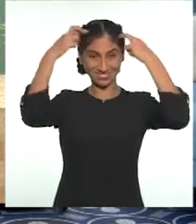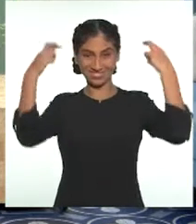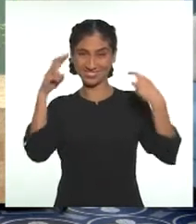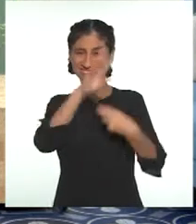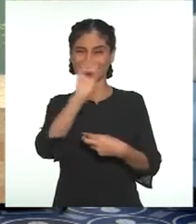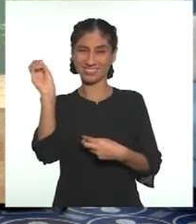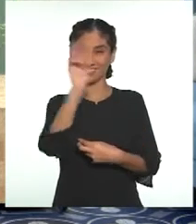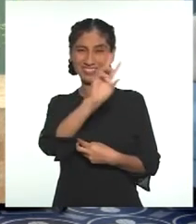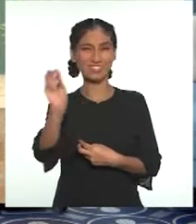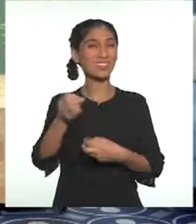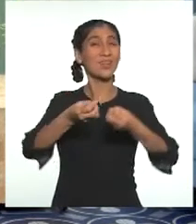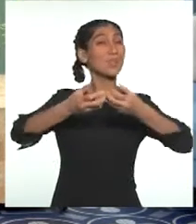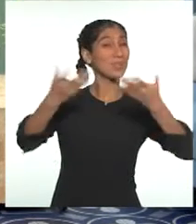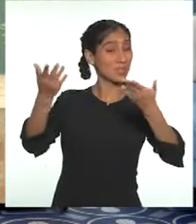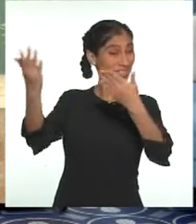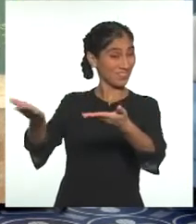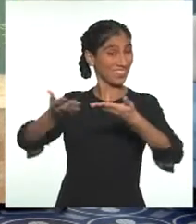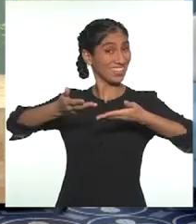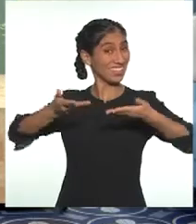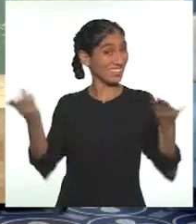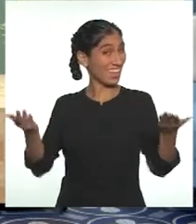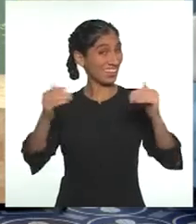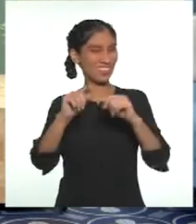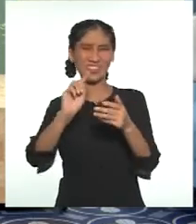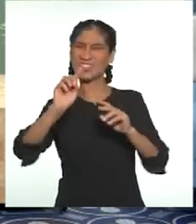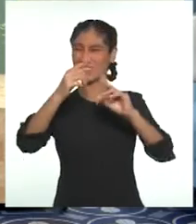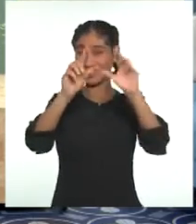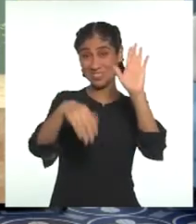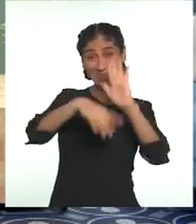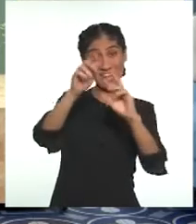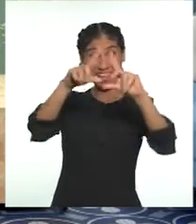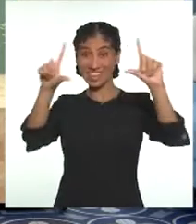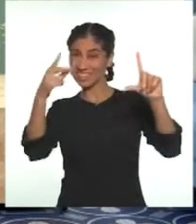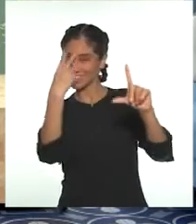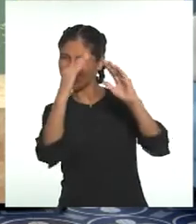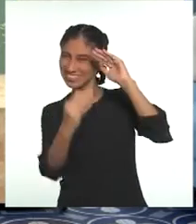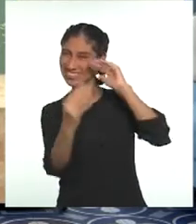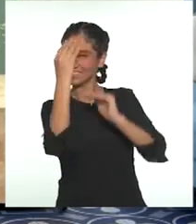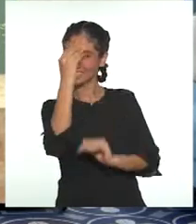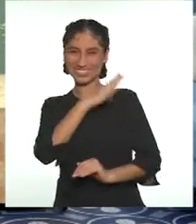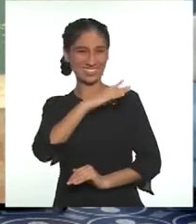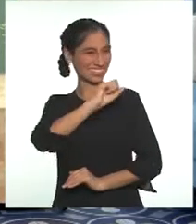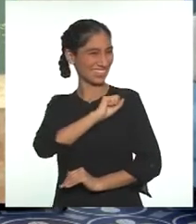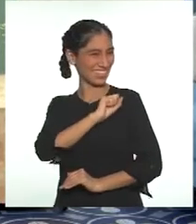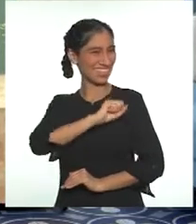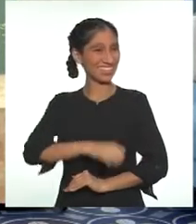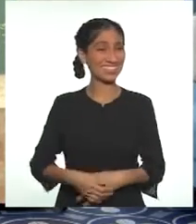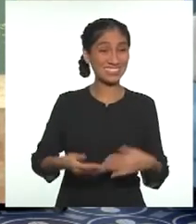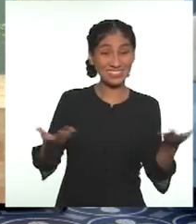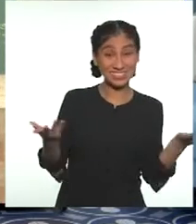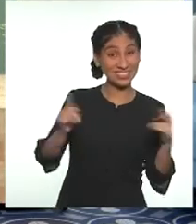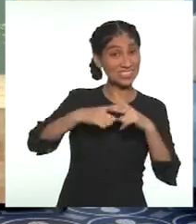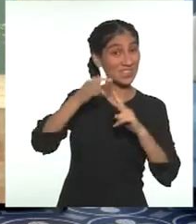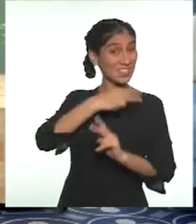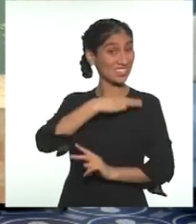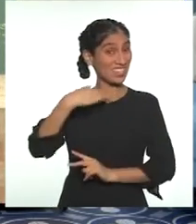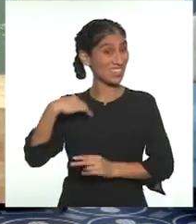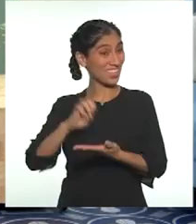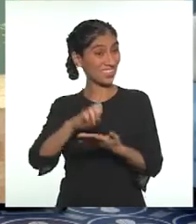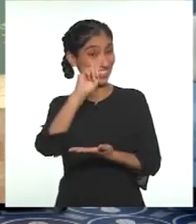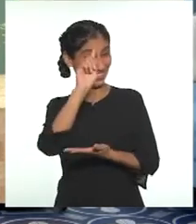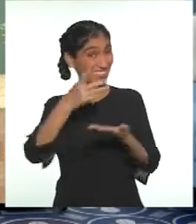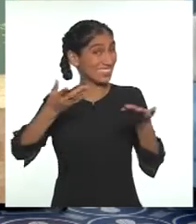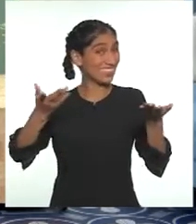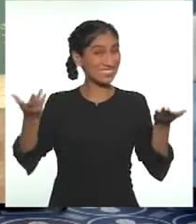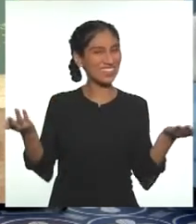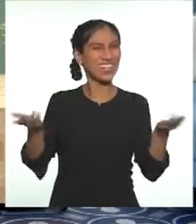Hola Promo 2021, ¿cómo están? Bienvenidas y bienvenidos a un programa más de Aprendo en Casa para quinto de secundaria, una iniciativa